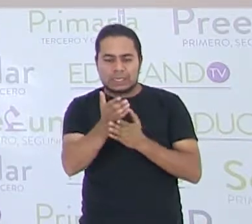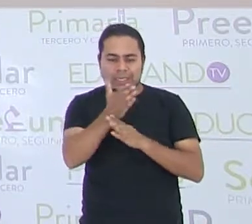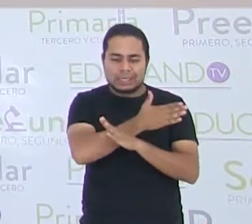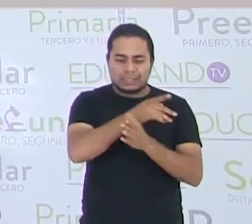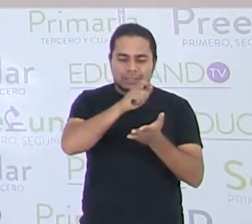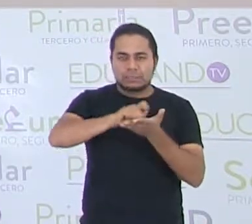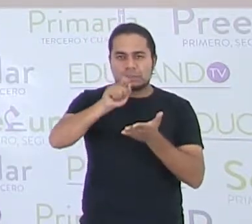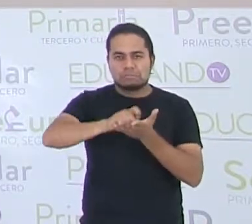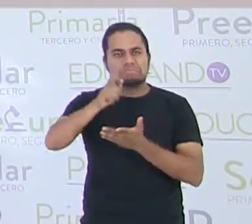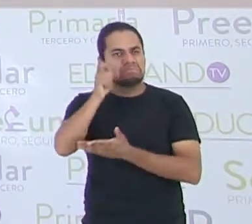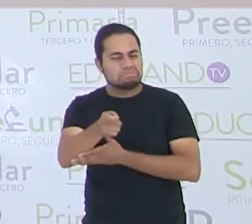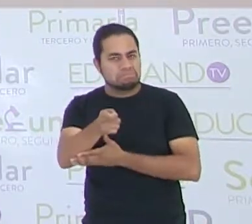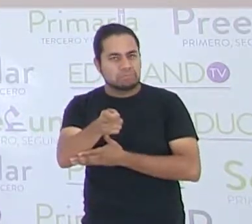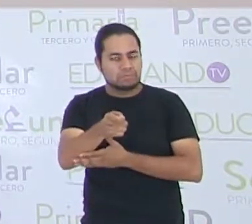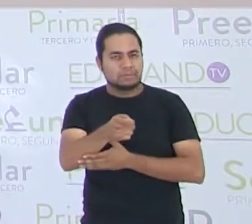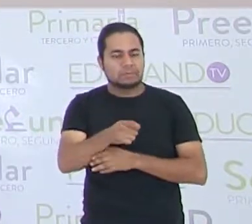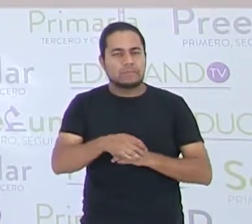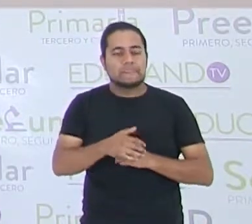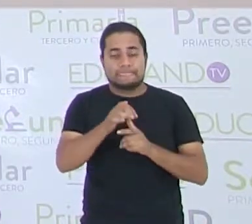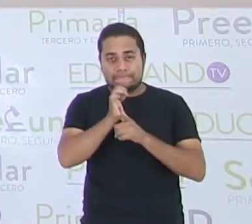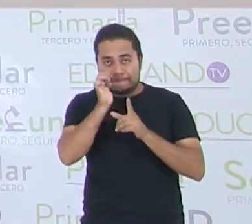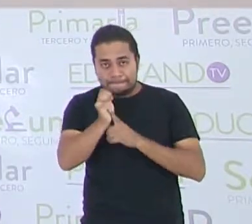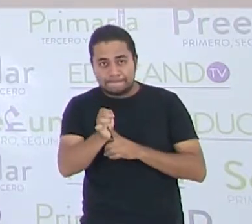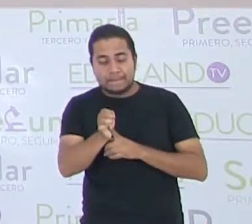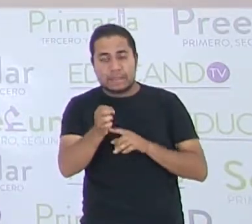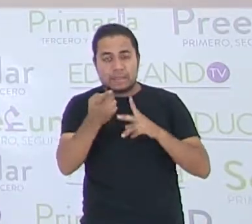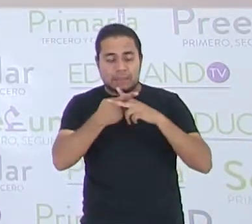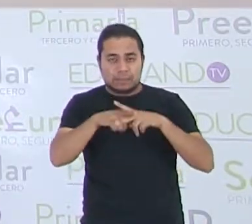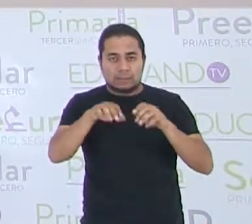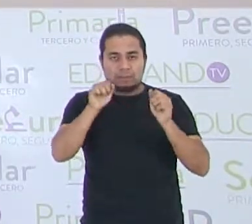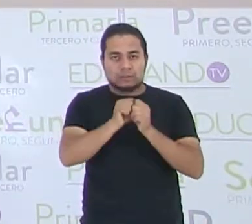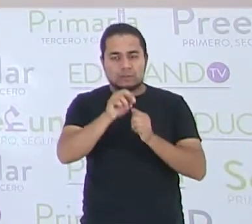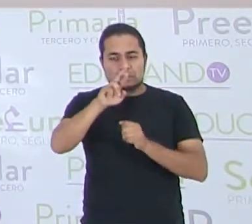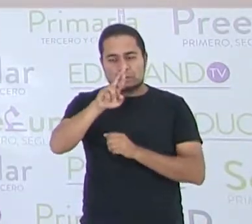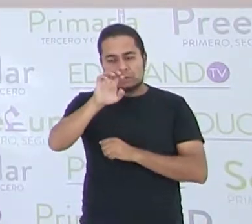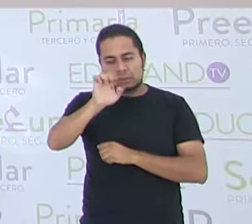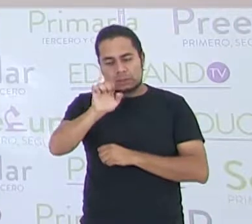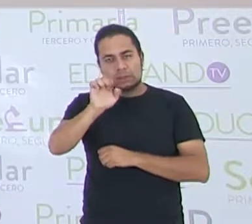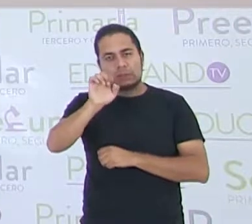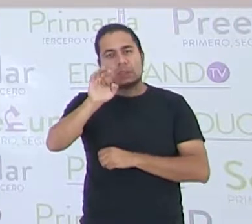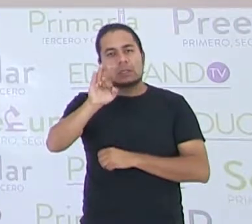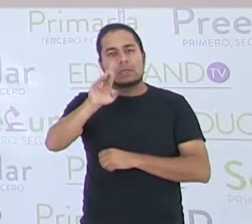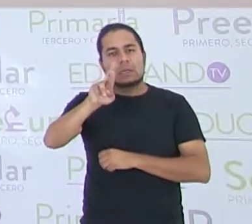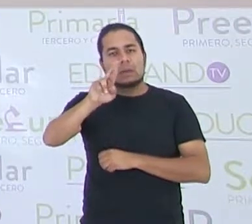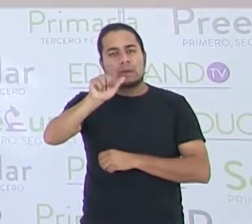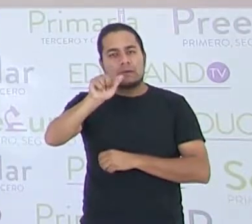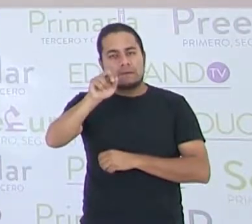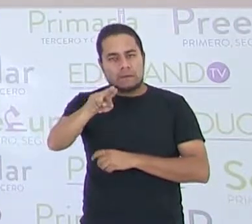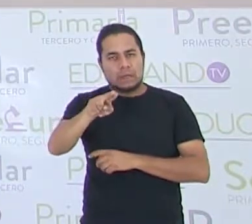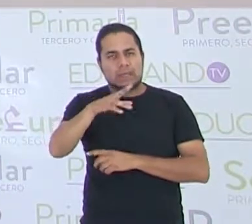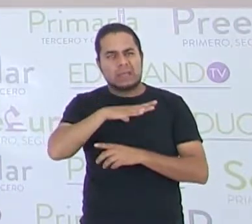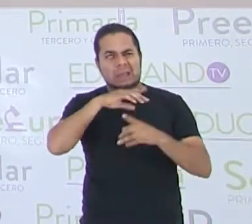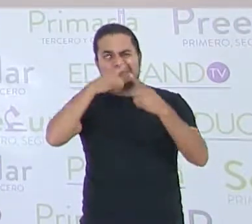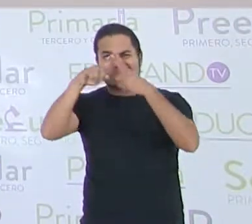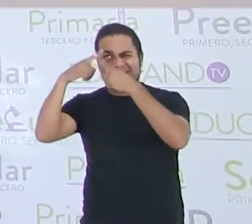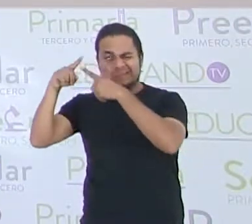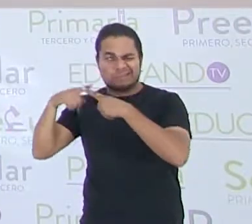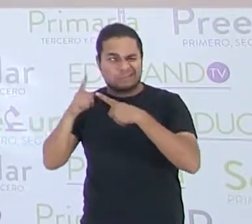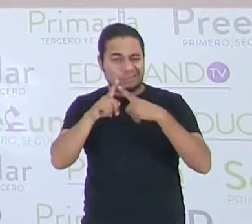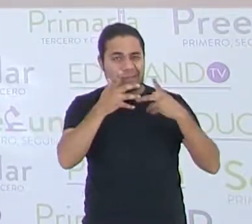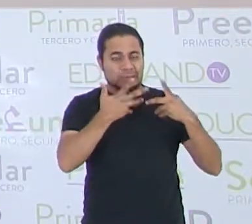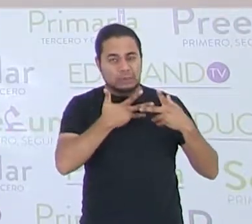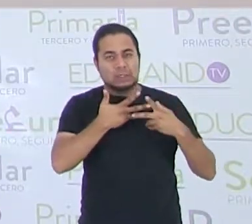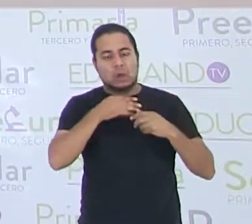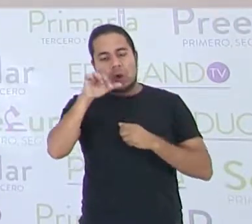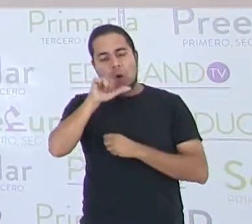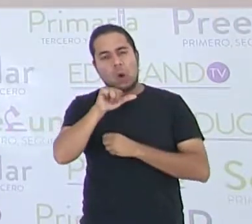antes de escribir. Entonces, vamos a partir de un refrán. Existen muchos refranes. El día de hoy